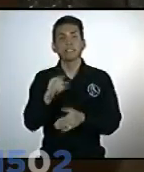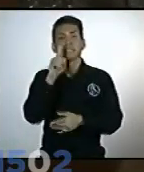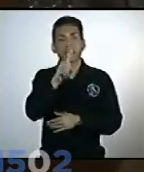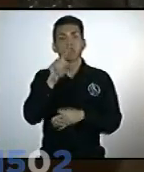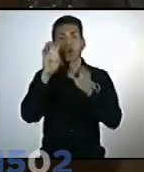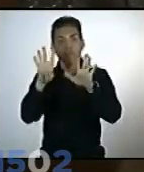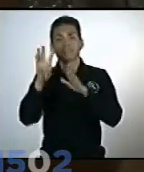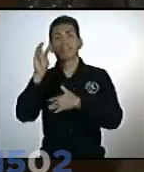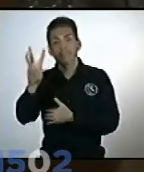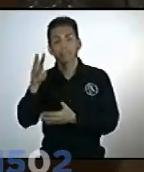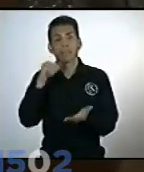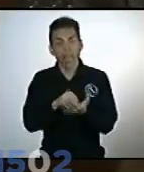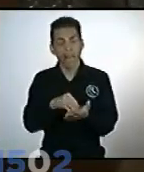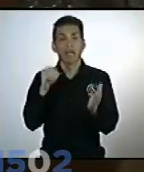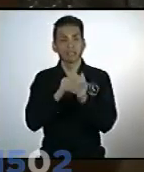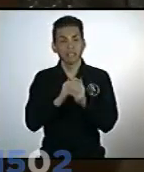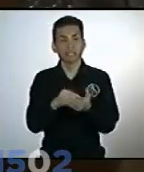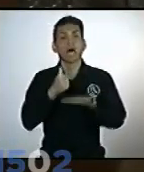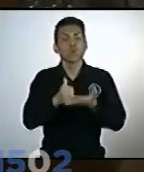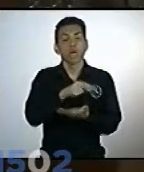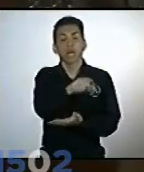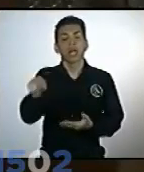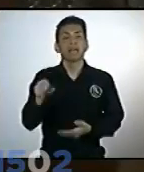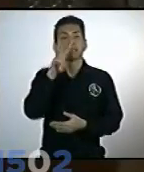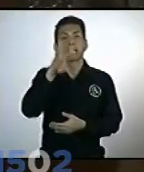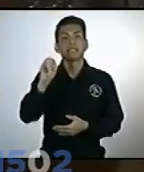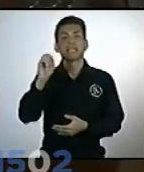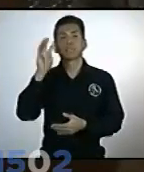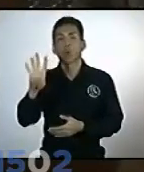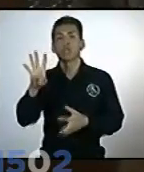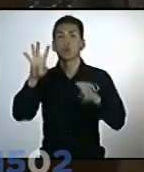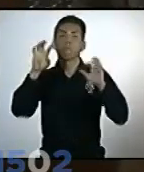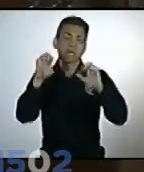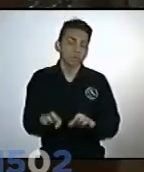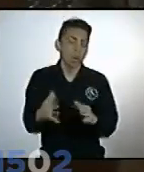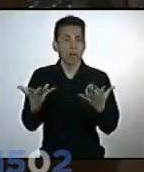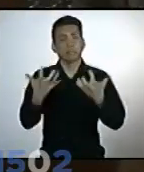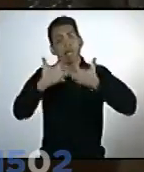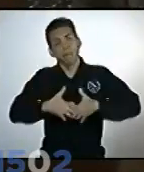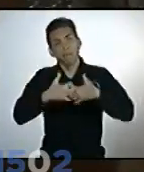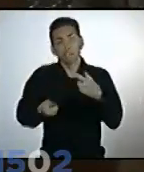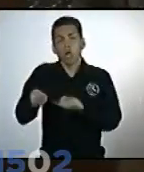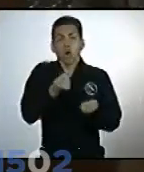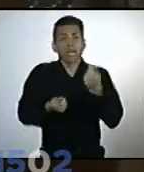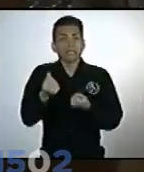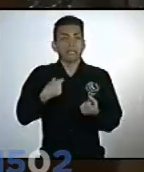188.193.000 quetzales, beneficiando a 304 personas, empresas, comerciantes